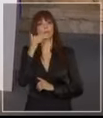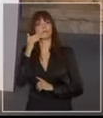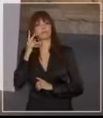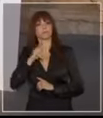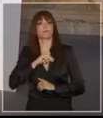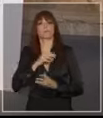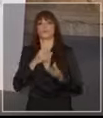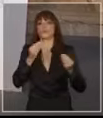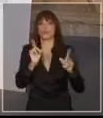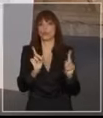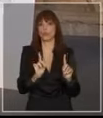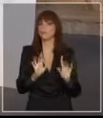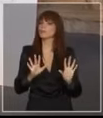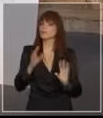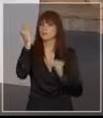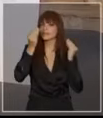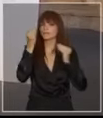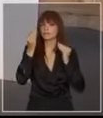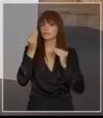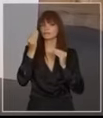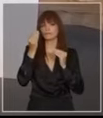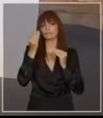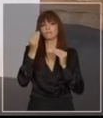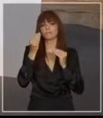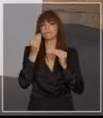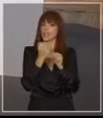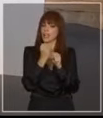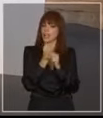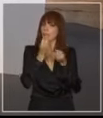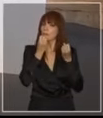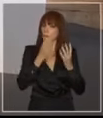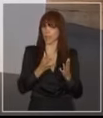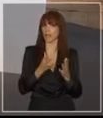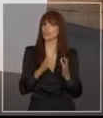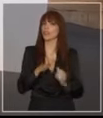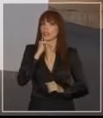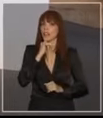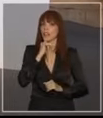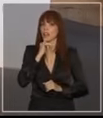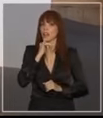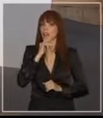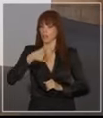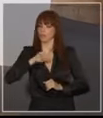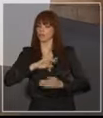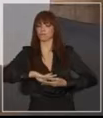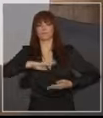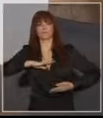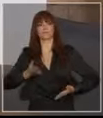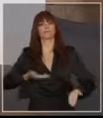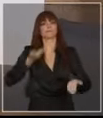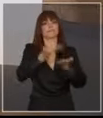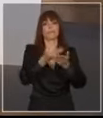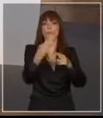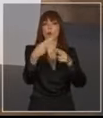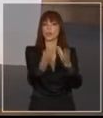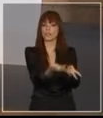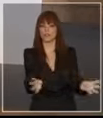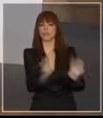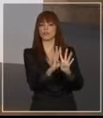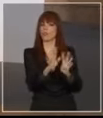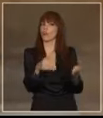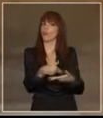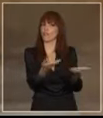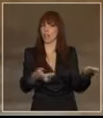creo que suficientes para pedir a nuestros políticos un voto de confianza y